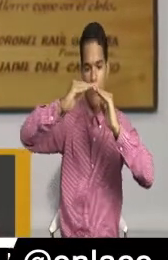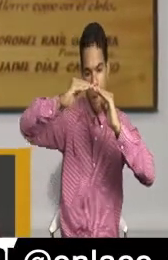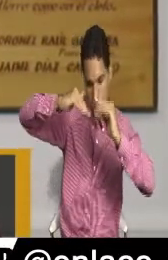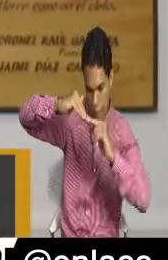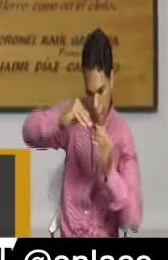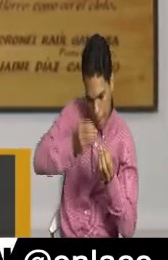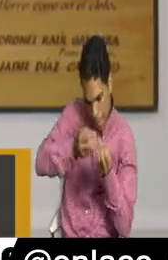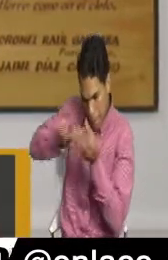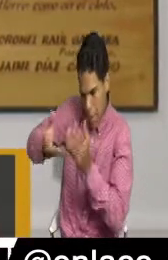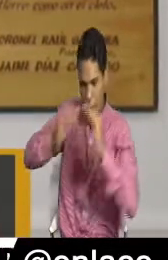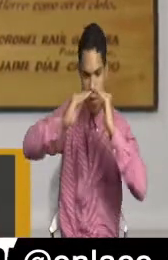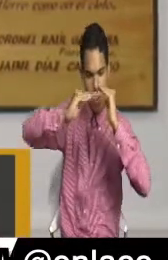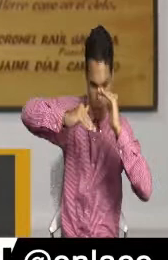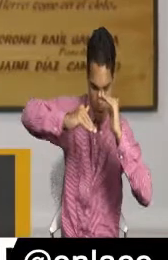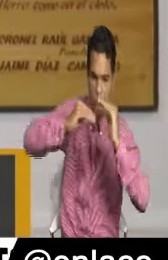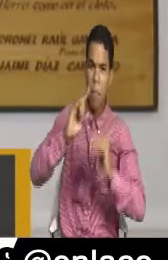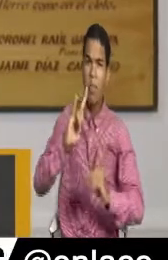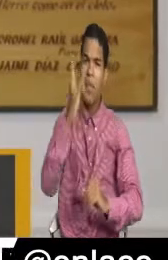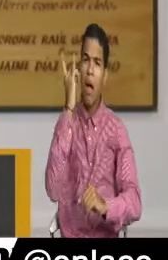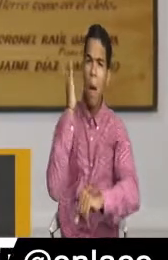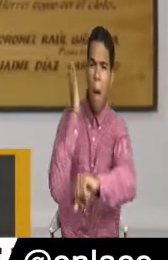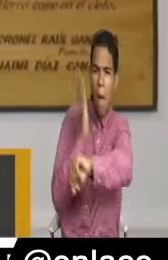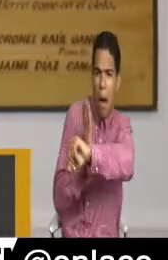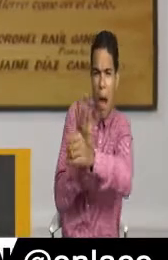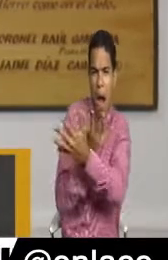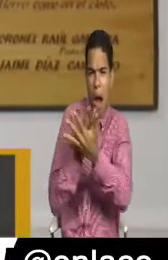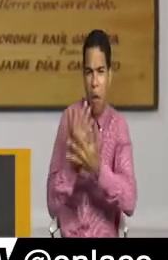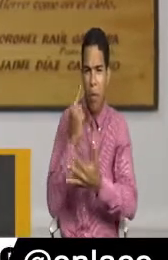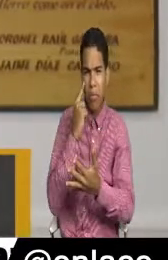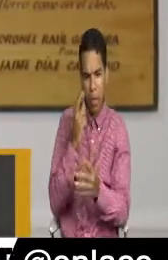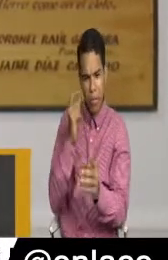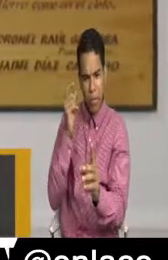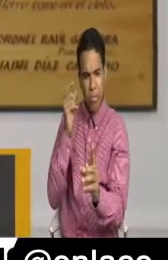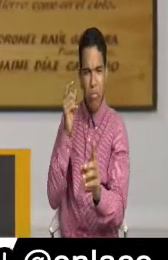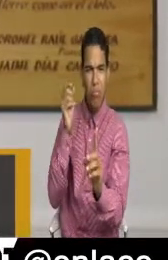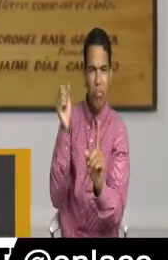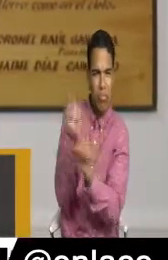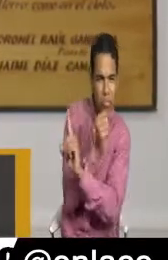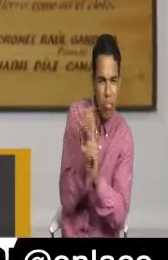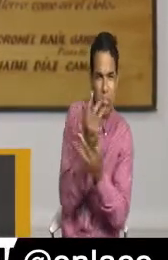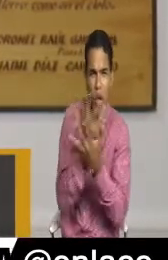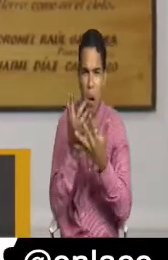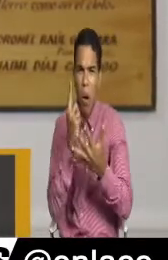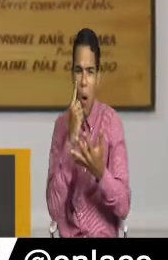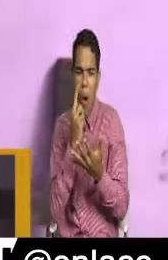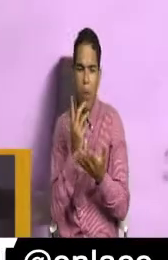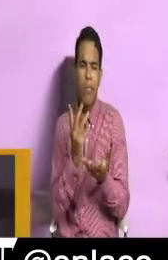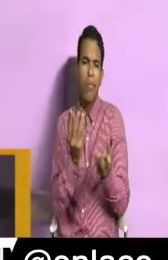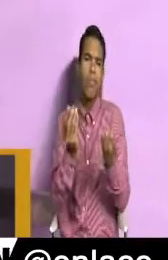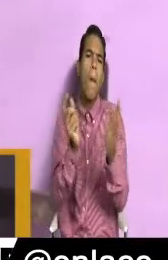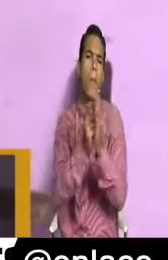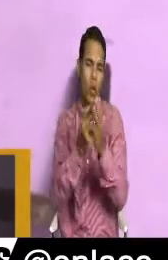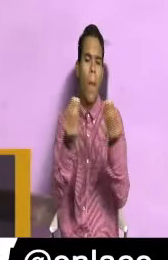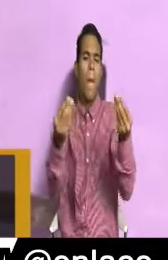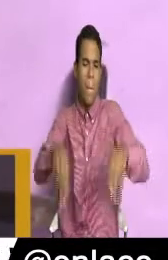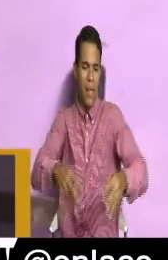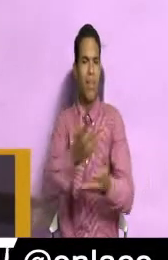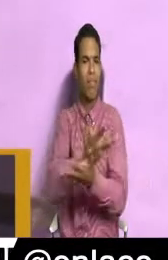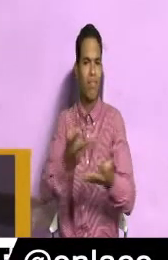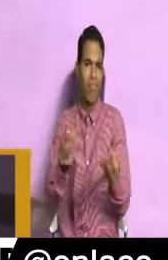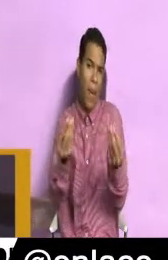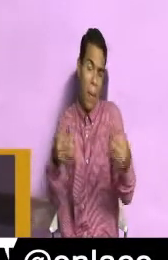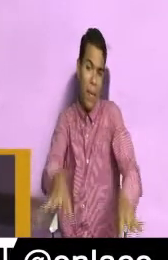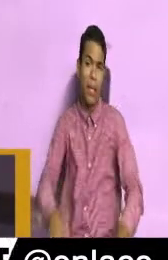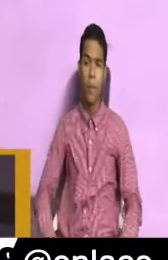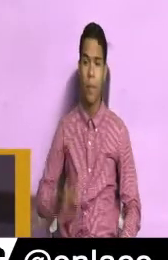que no hubo lesionados en este incidente, pero sí en los daños materiales que se presentaron. El trabajo de los ciudadanos también